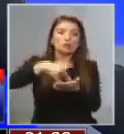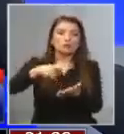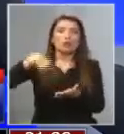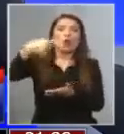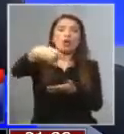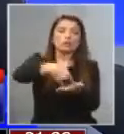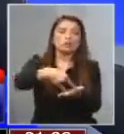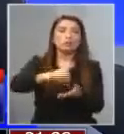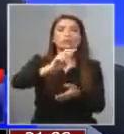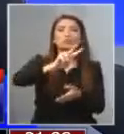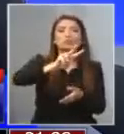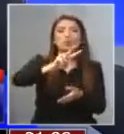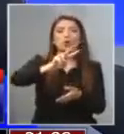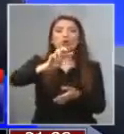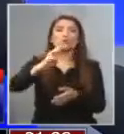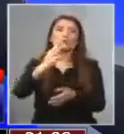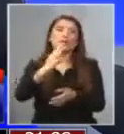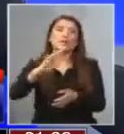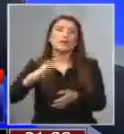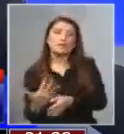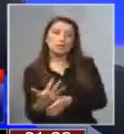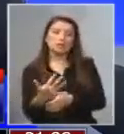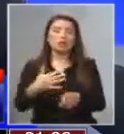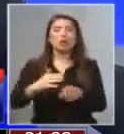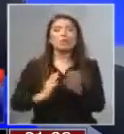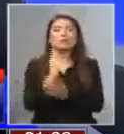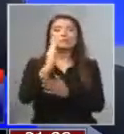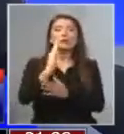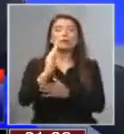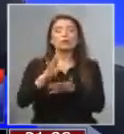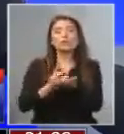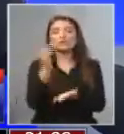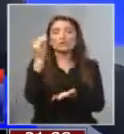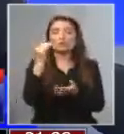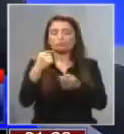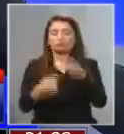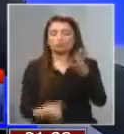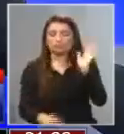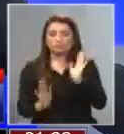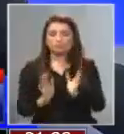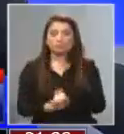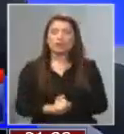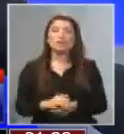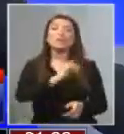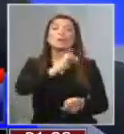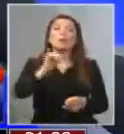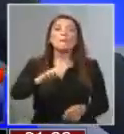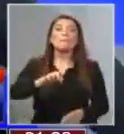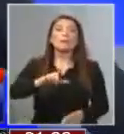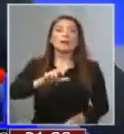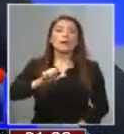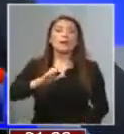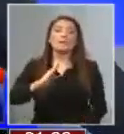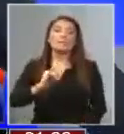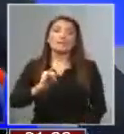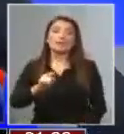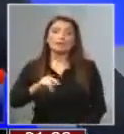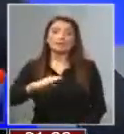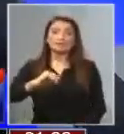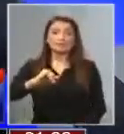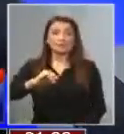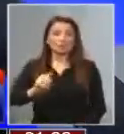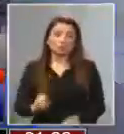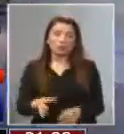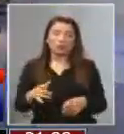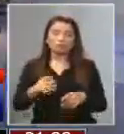por 3/5 decida entre Asamblea Constituyente, Comisión de Expertos, etcétera. Y después el plebiscito, si todavía falta un paso. O el plebiscito, o el plebiscito, claro. Anteriores,